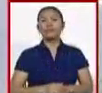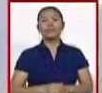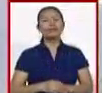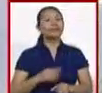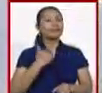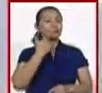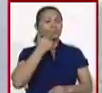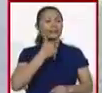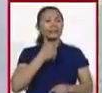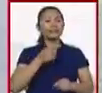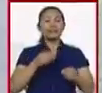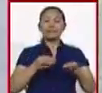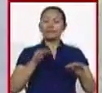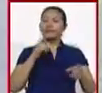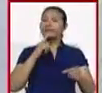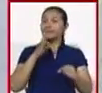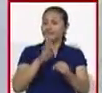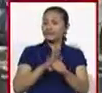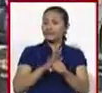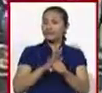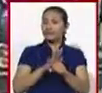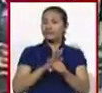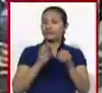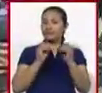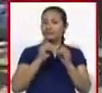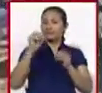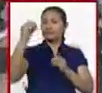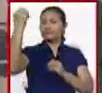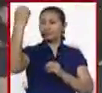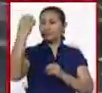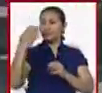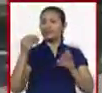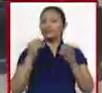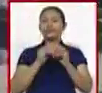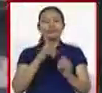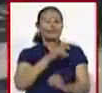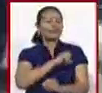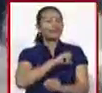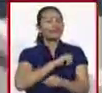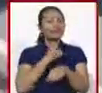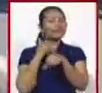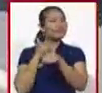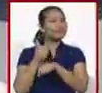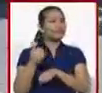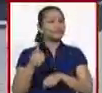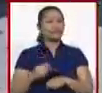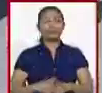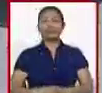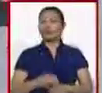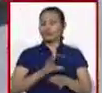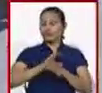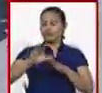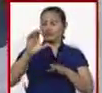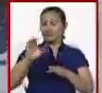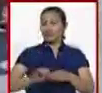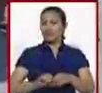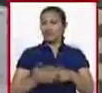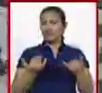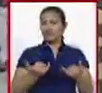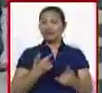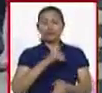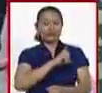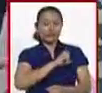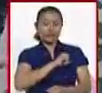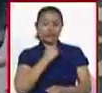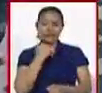surtidor, a hacernos viaducto, a hacernos señalización. Nosotros no somos culpables. La policía en su momento debía hacer cumplir eso. Ahora, como estoy